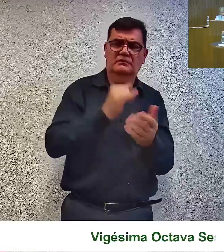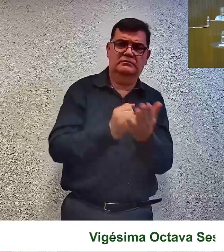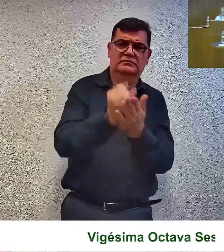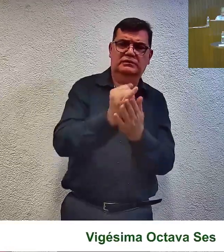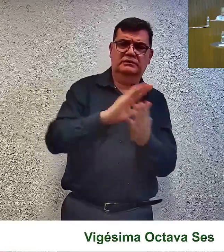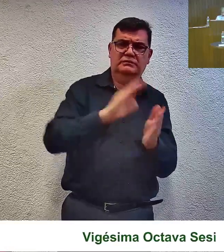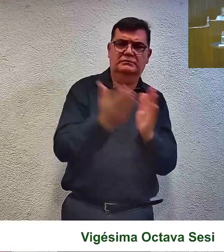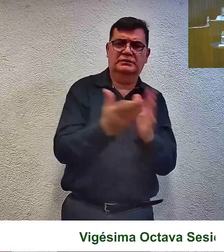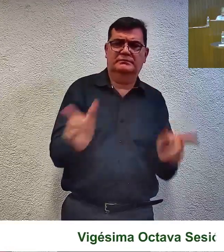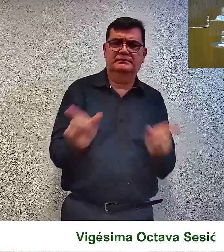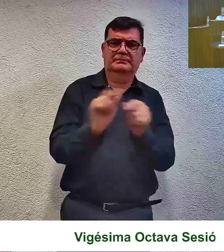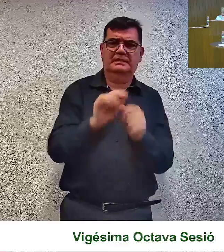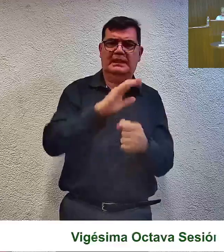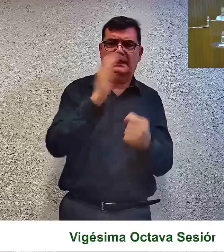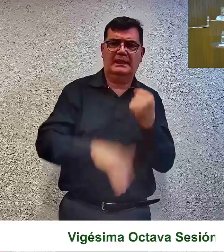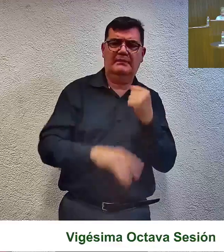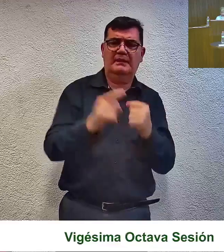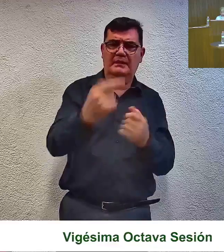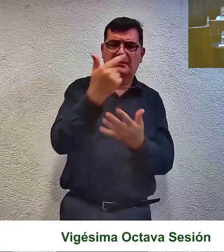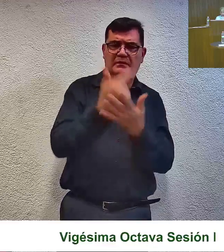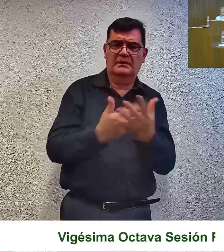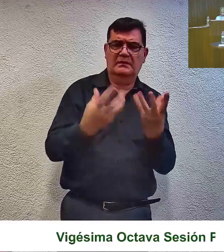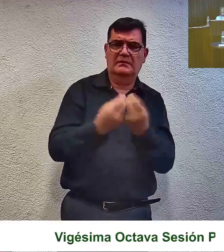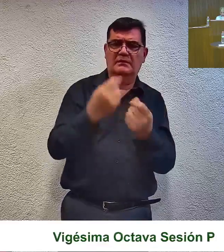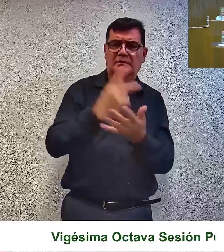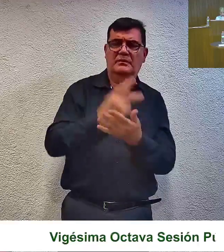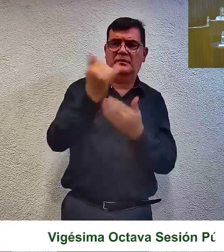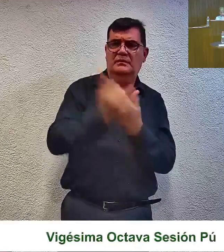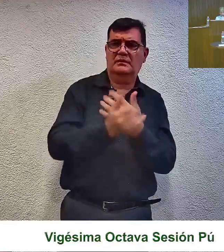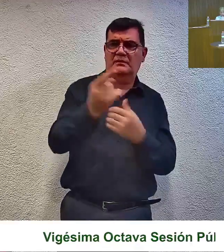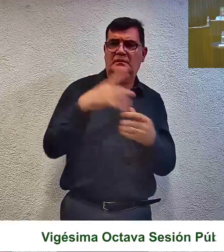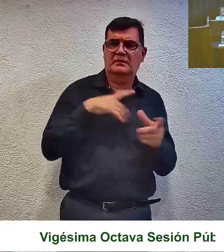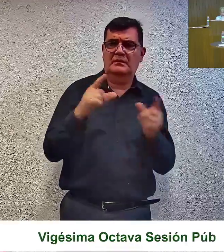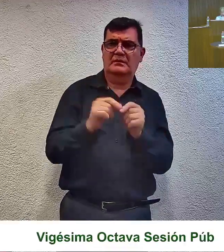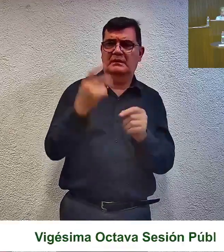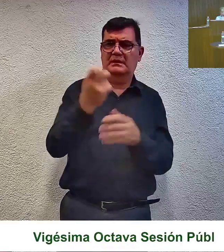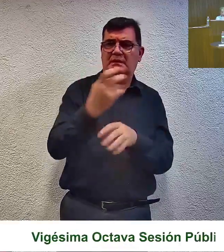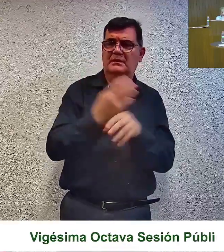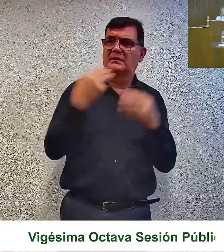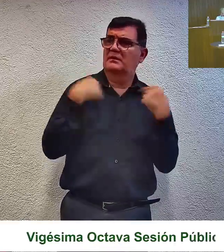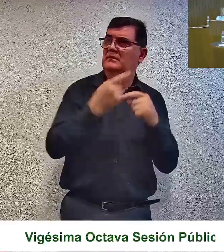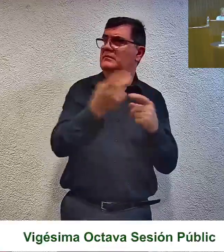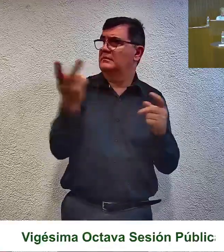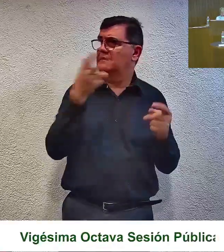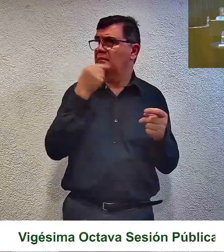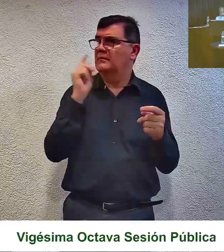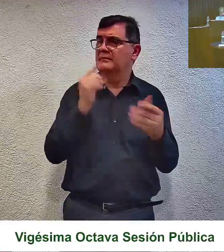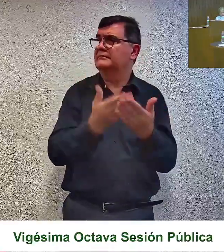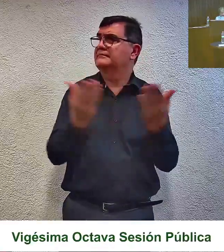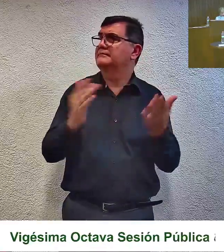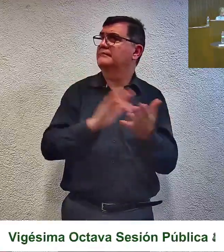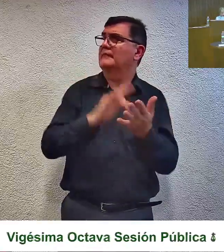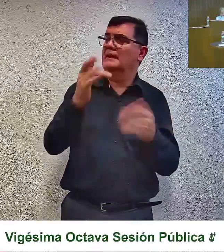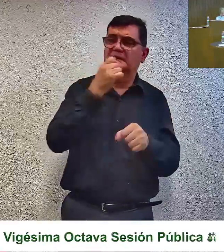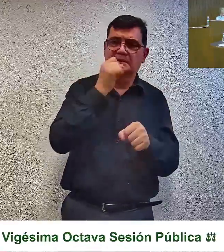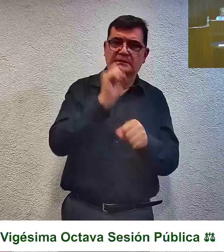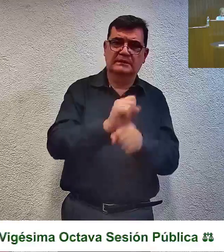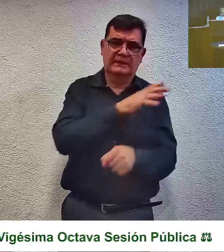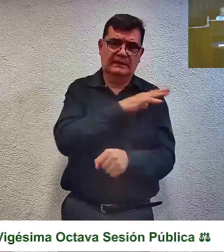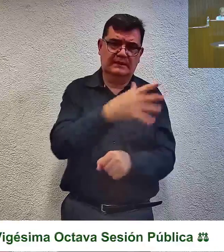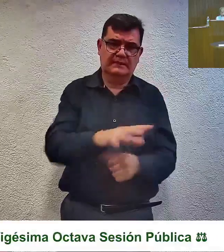definitivamente concluido. Es la cuenta de los proyectos, magistrada presidenta, magistrada, magistrados. Le agradezco, secretario